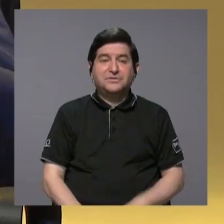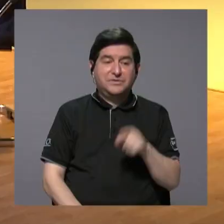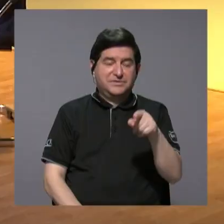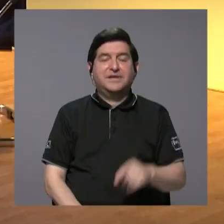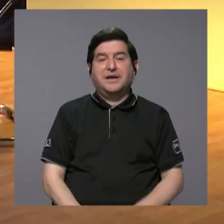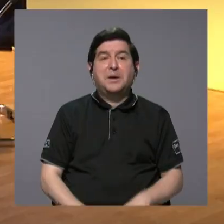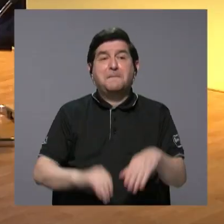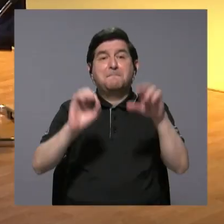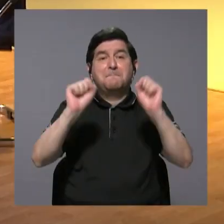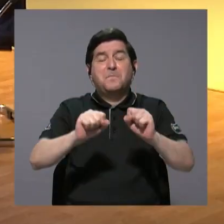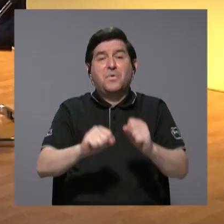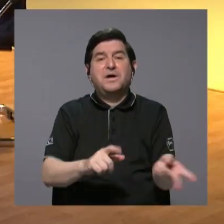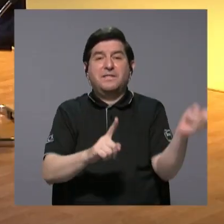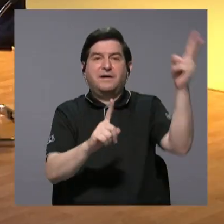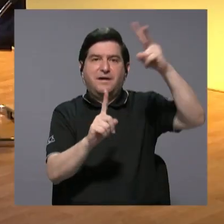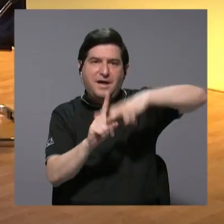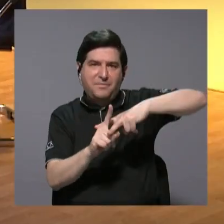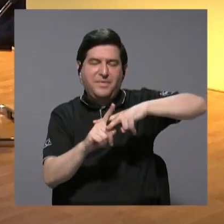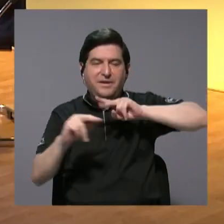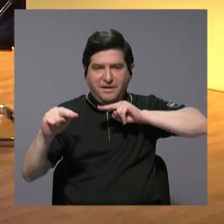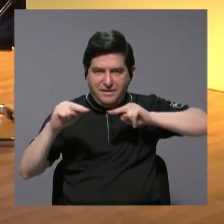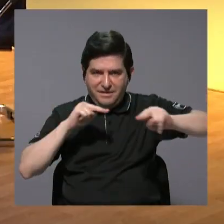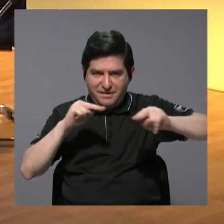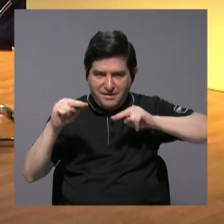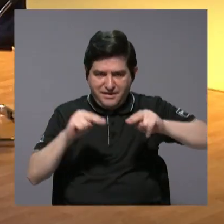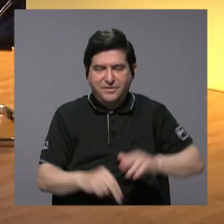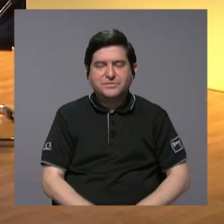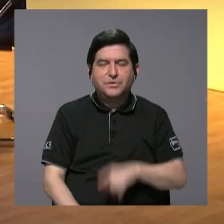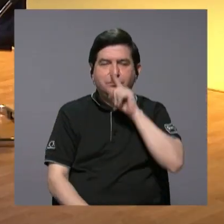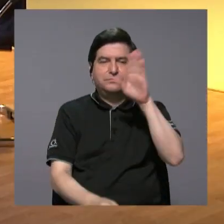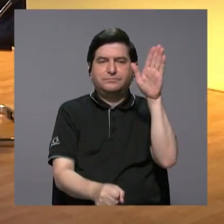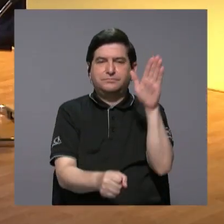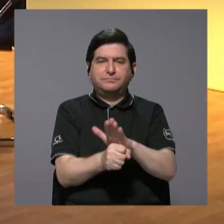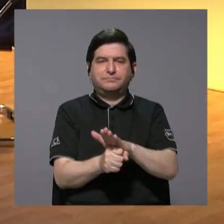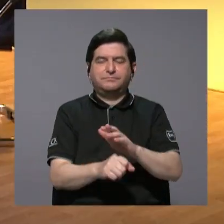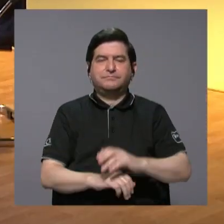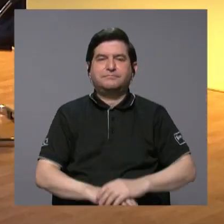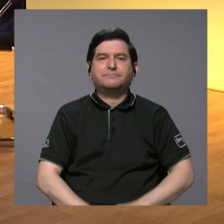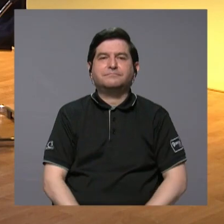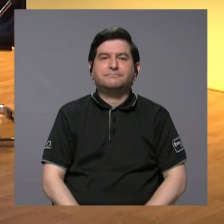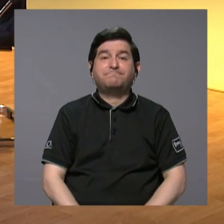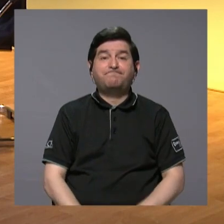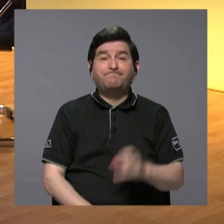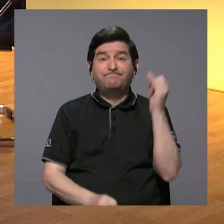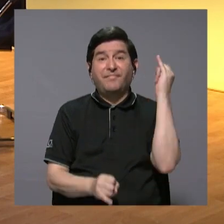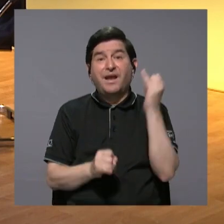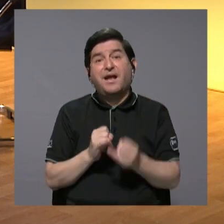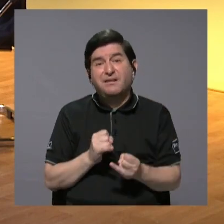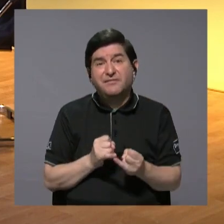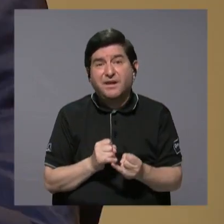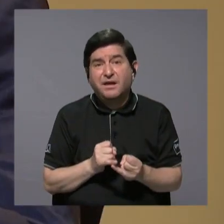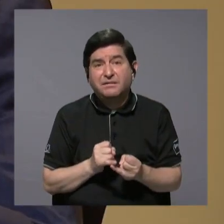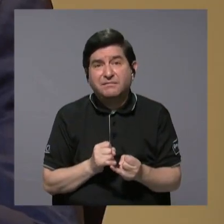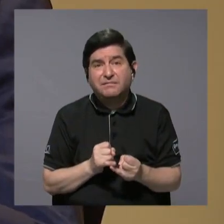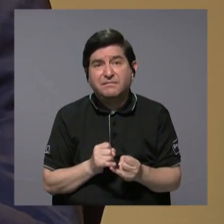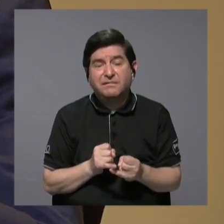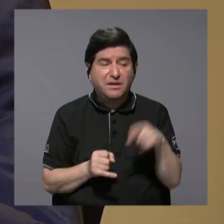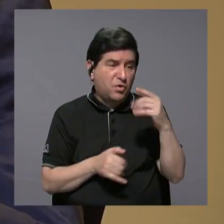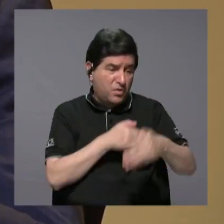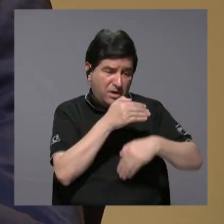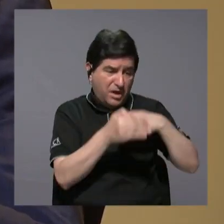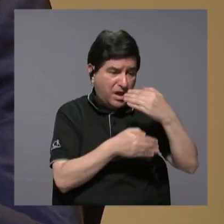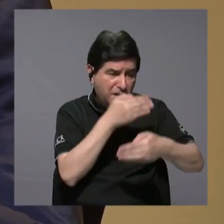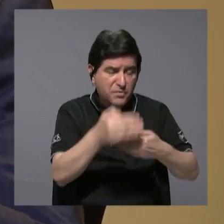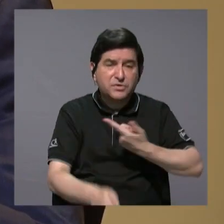botón, digamos, para que esa transacción se pueda consumar. Entonces, al final, cuando hacemos esa